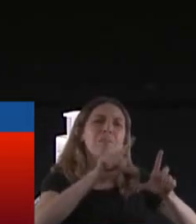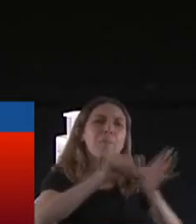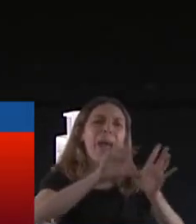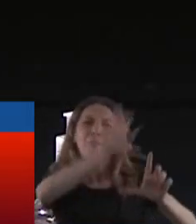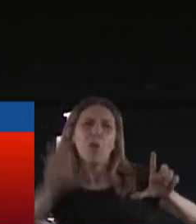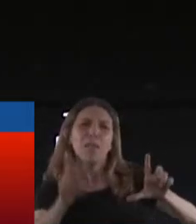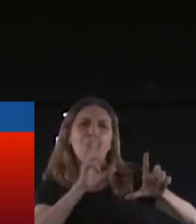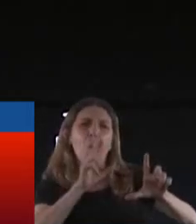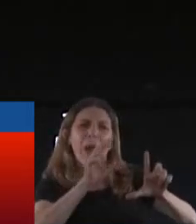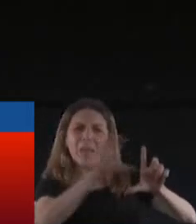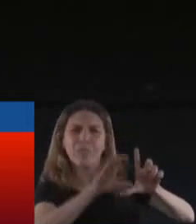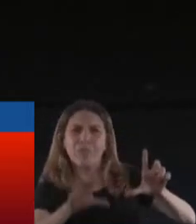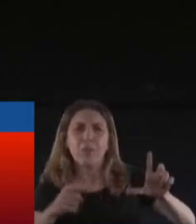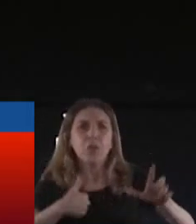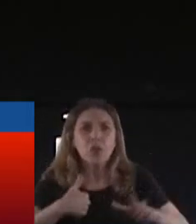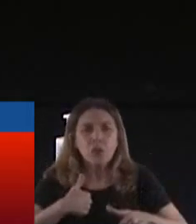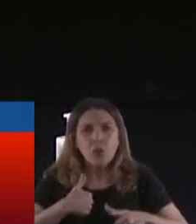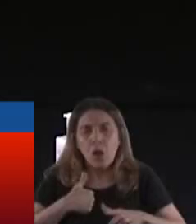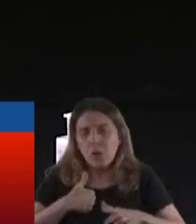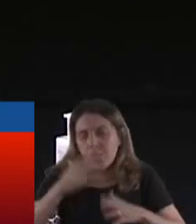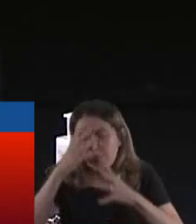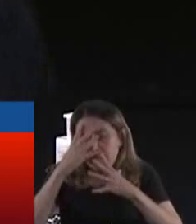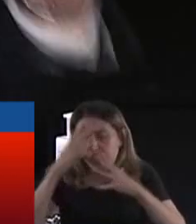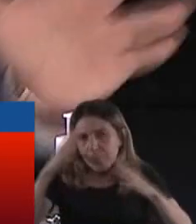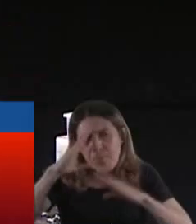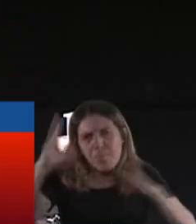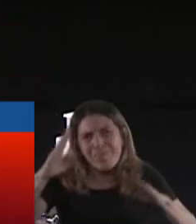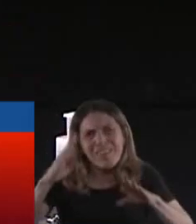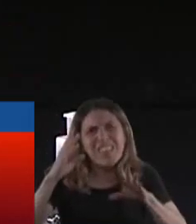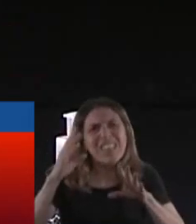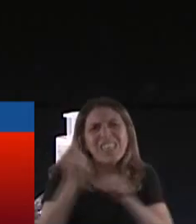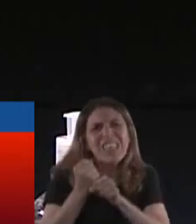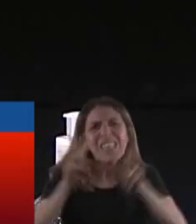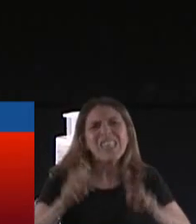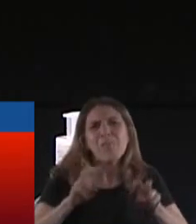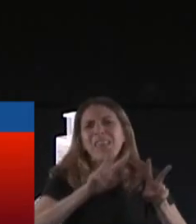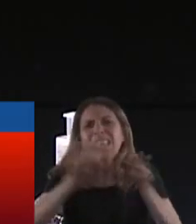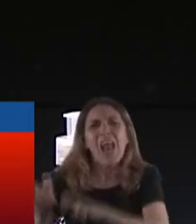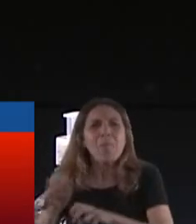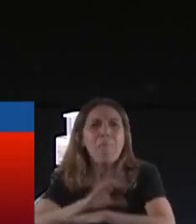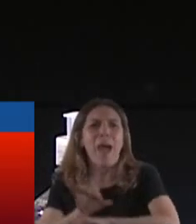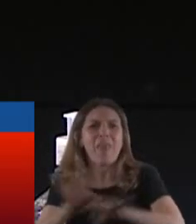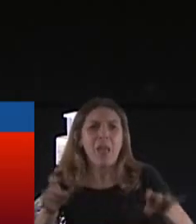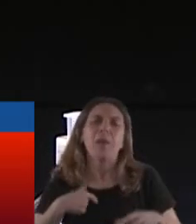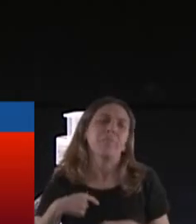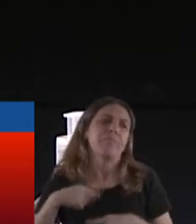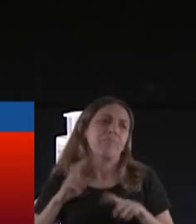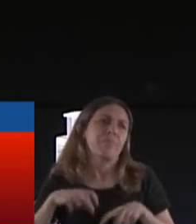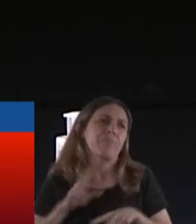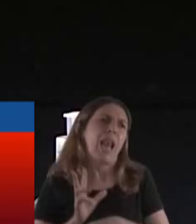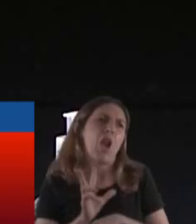yo estaba tapado de problemas de la pandemia, estaba tapado. Íbamos caminando, ¿no? con